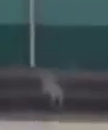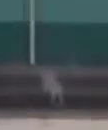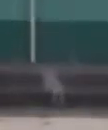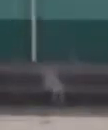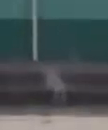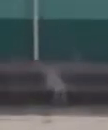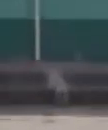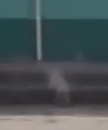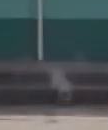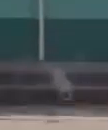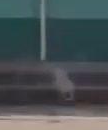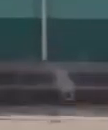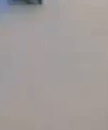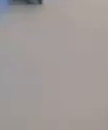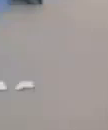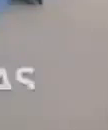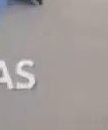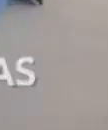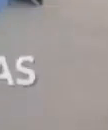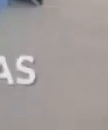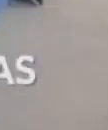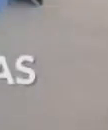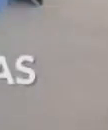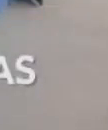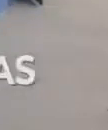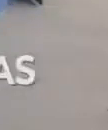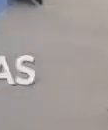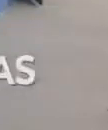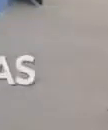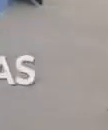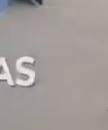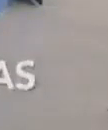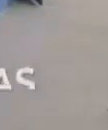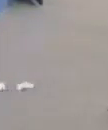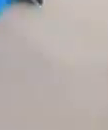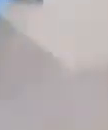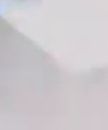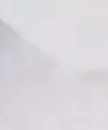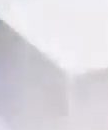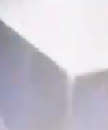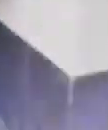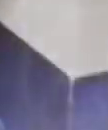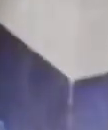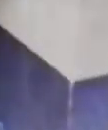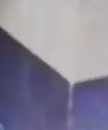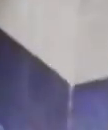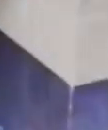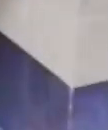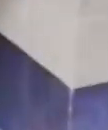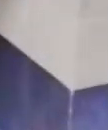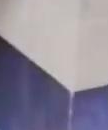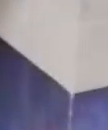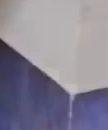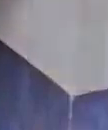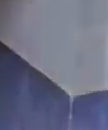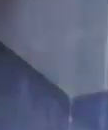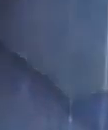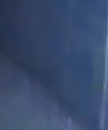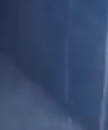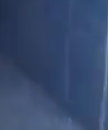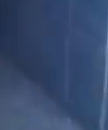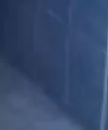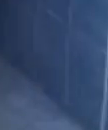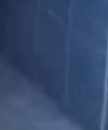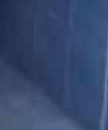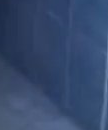del futuro. Por eso, dentro del plan para transformar la educación está el mejoramiento de los centros educativos. Lo que estaba